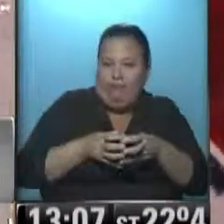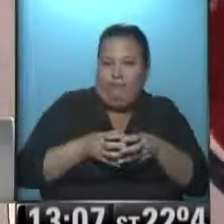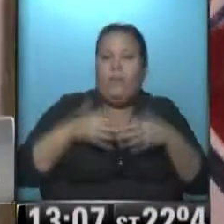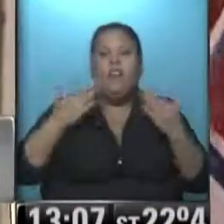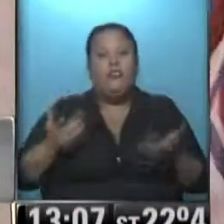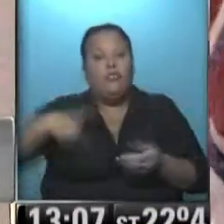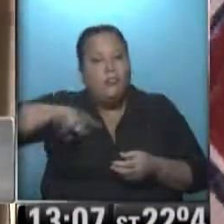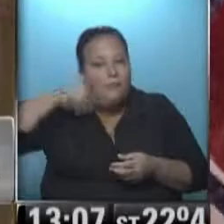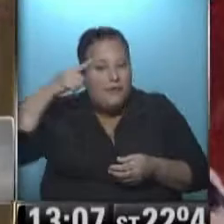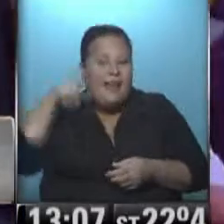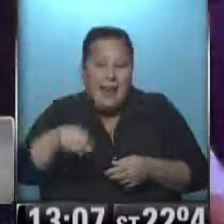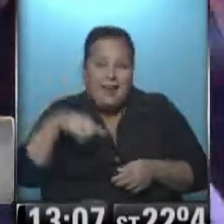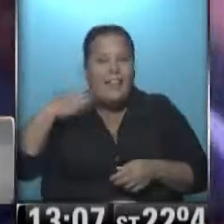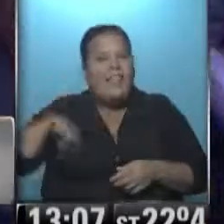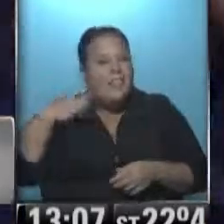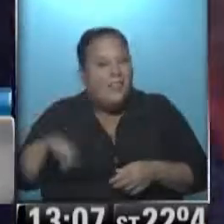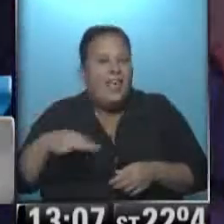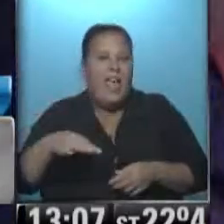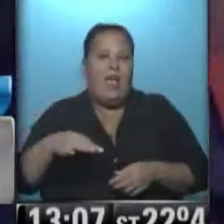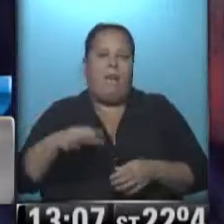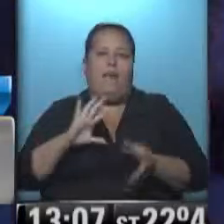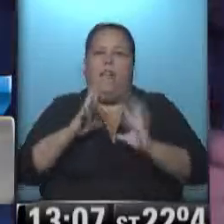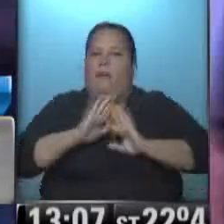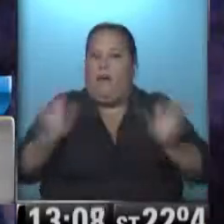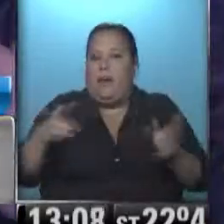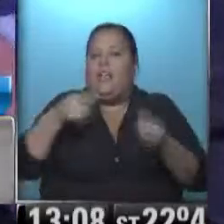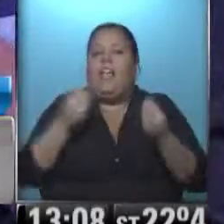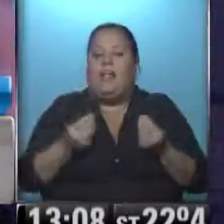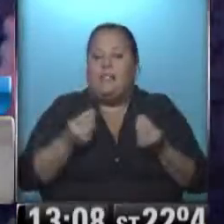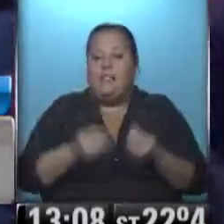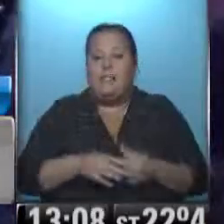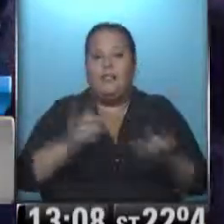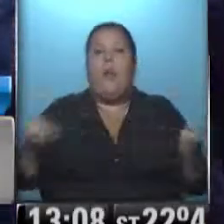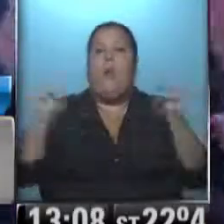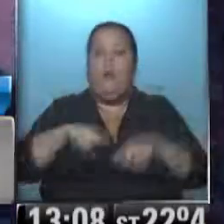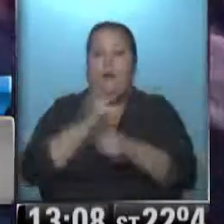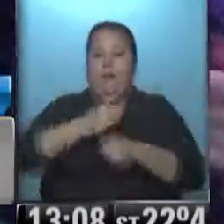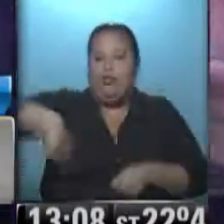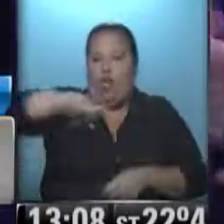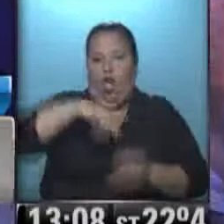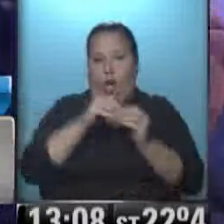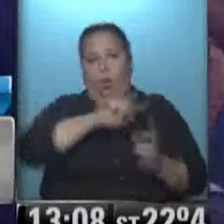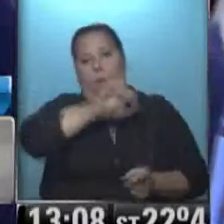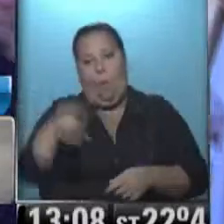Creemos que esto tiene que tener un coto y el coto de eso va a ser la reincorporación de todos los compañeros.